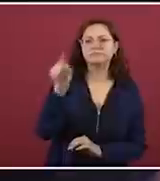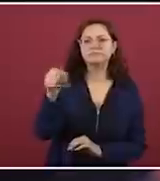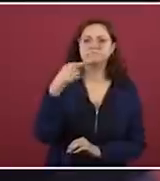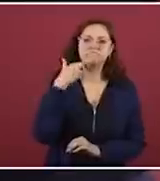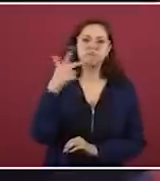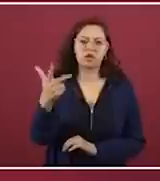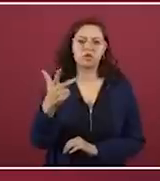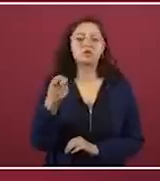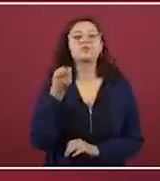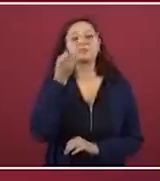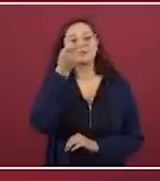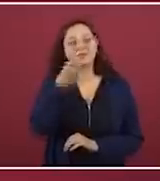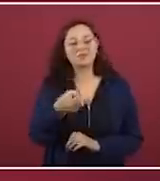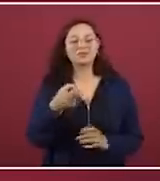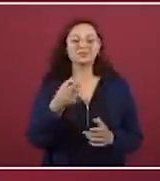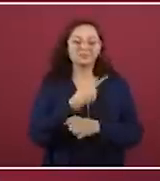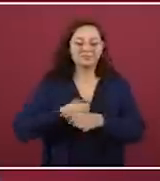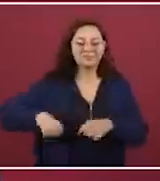saber